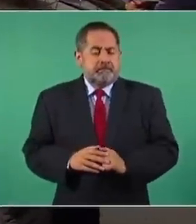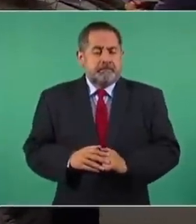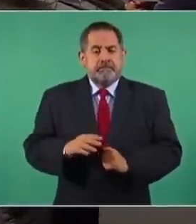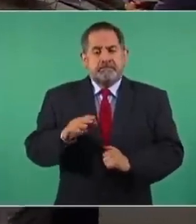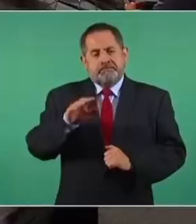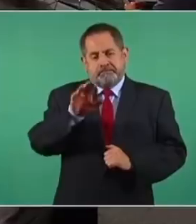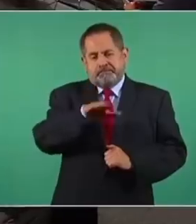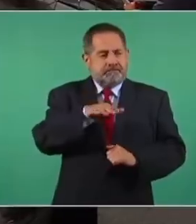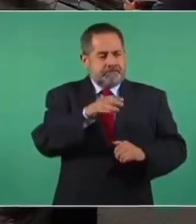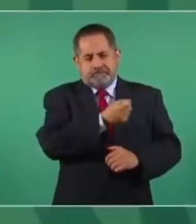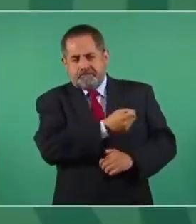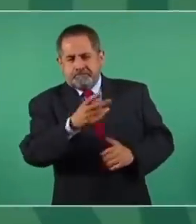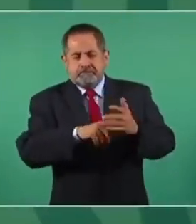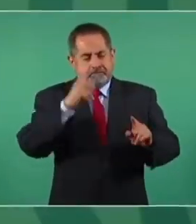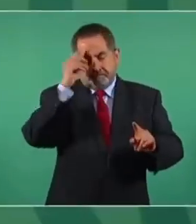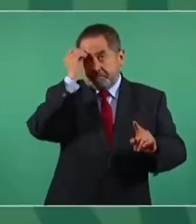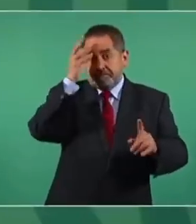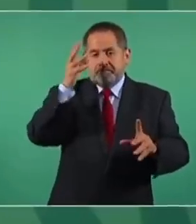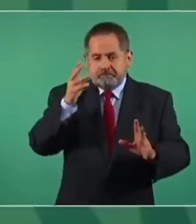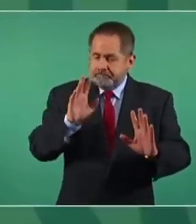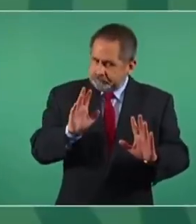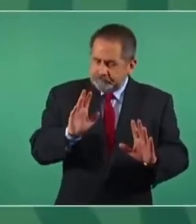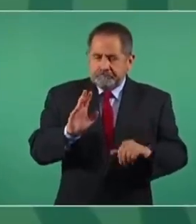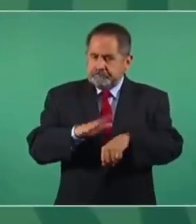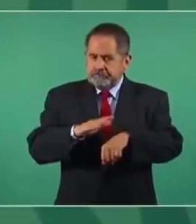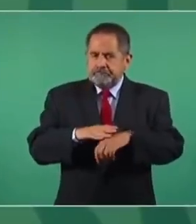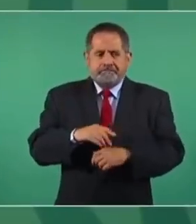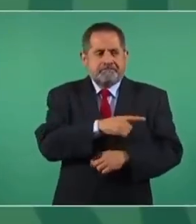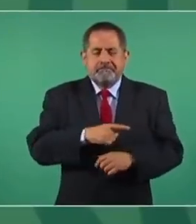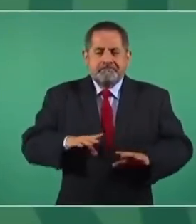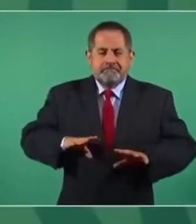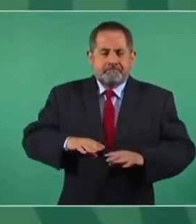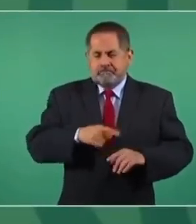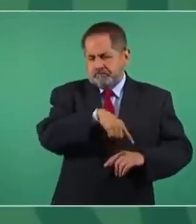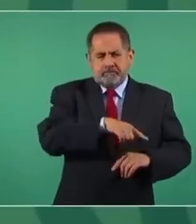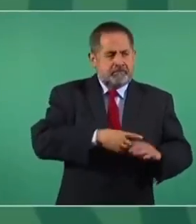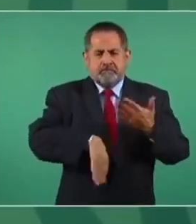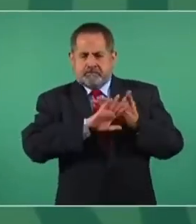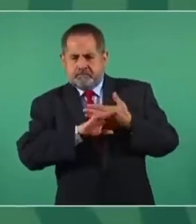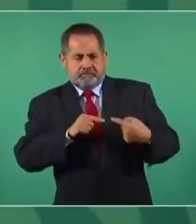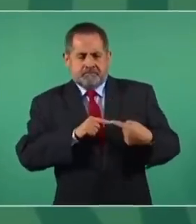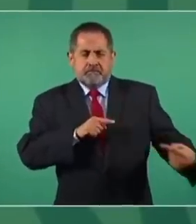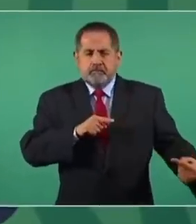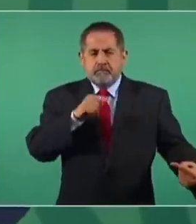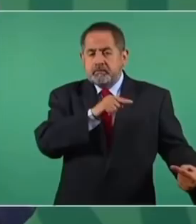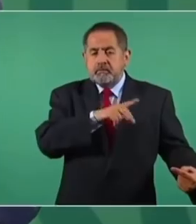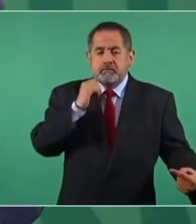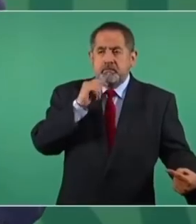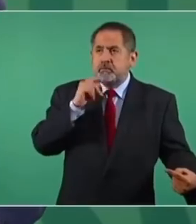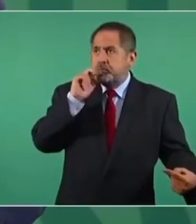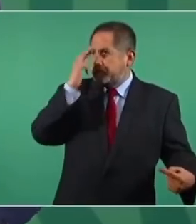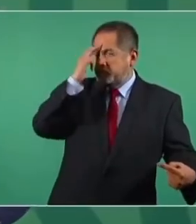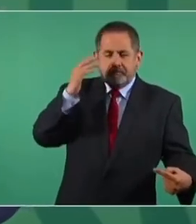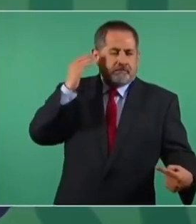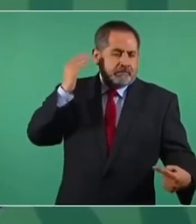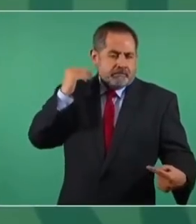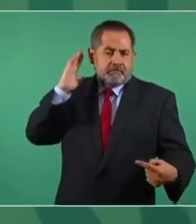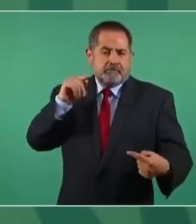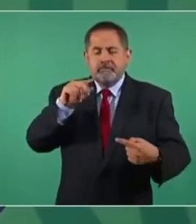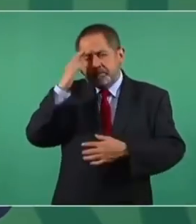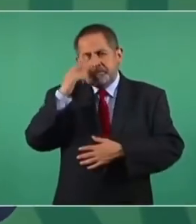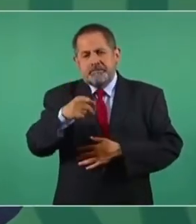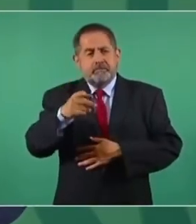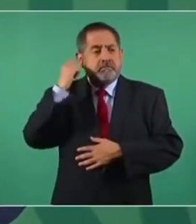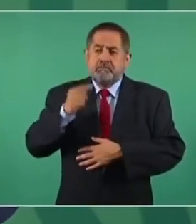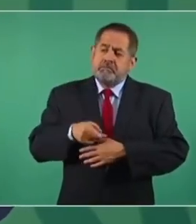ha olvidado porque a los medios de información pues no les conviene, a los que están en contra de nosotros, recordar hechos lamentables como